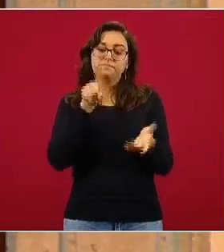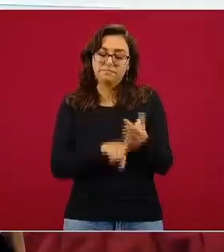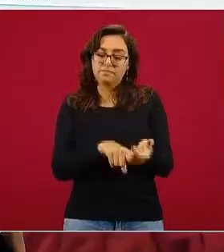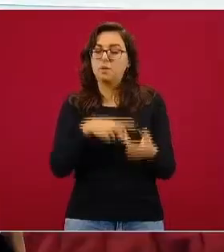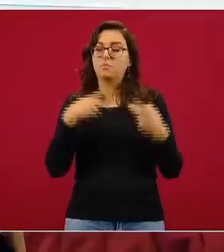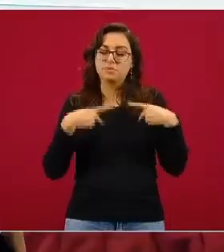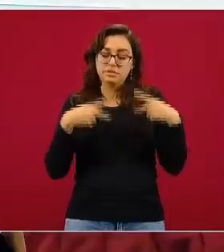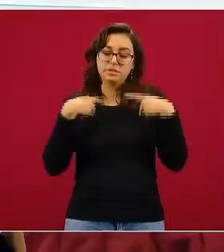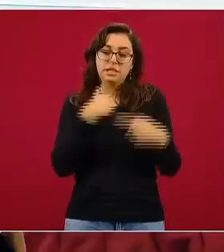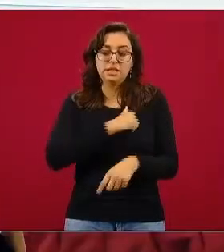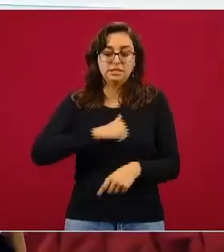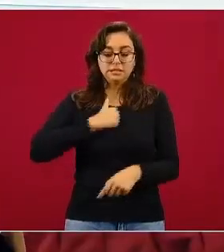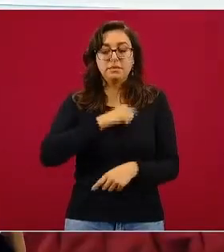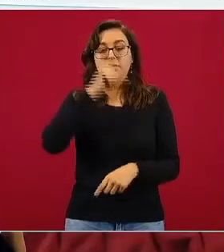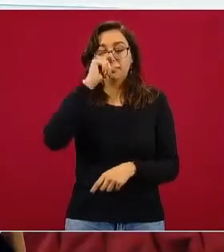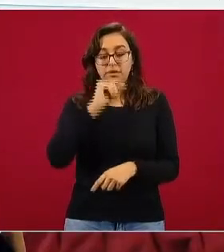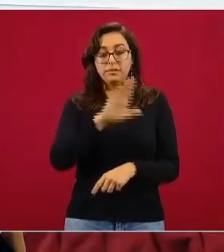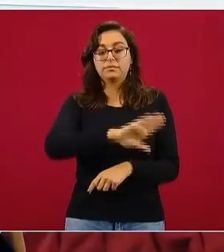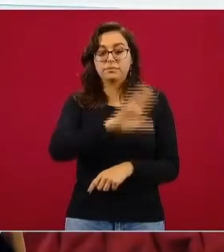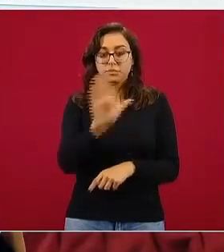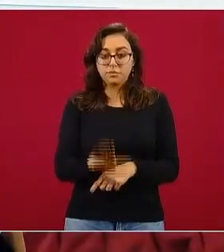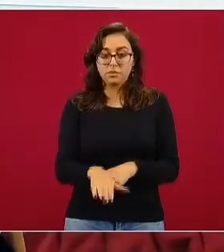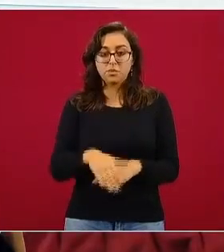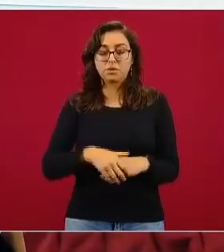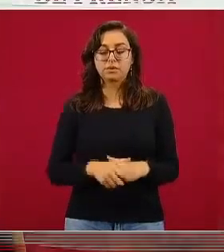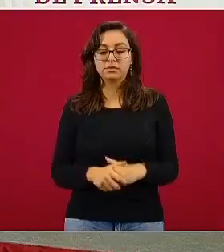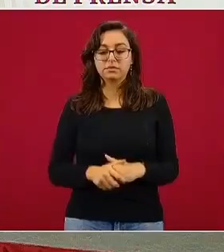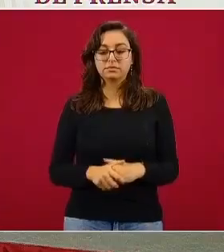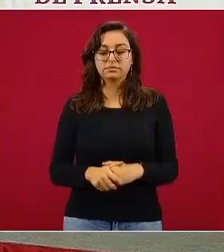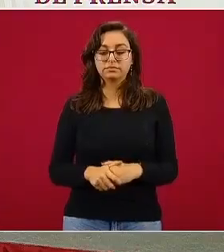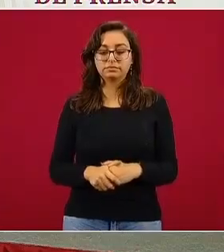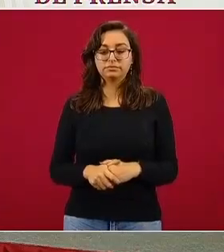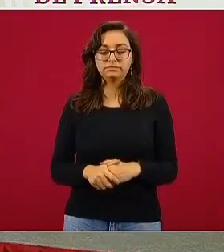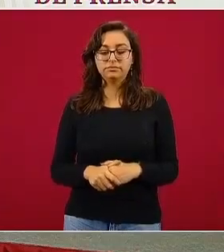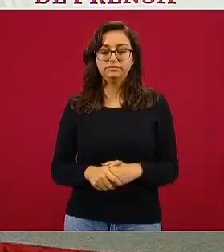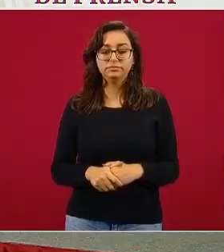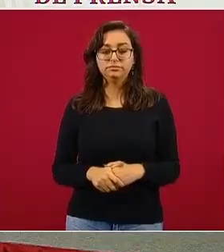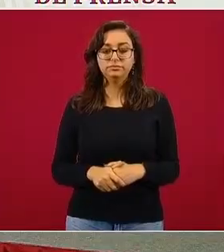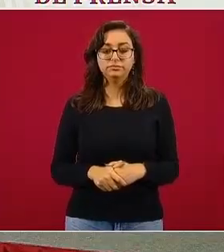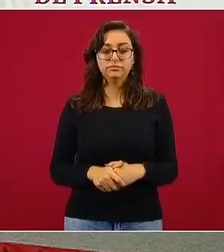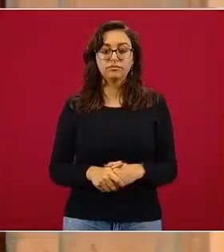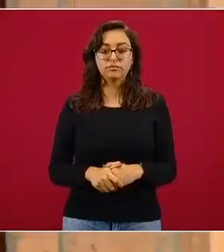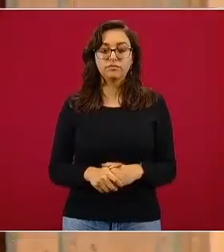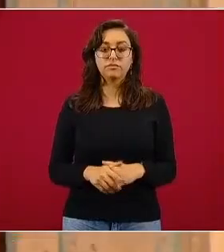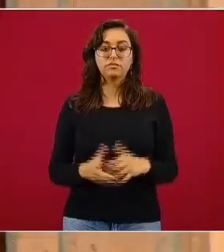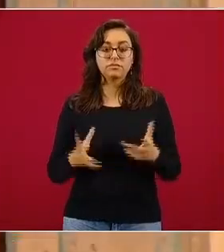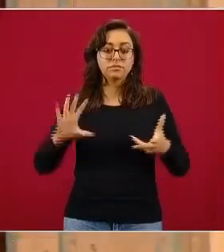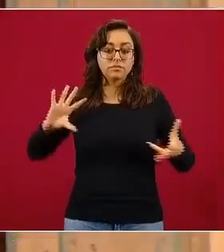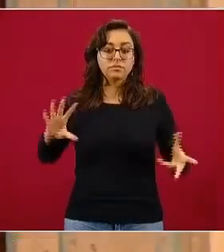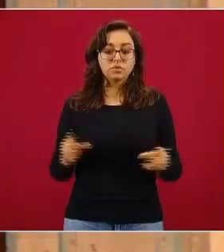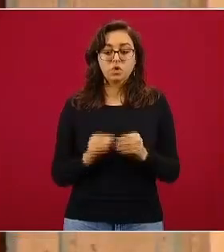defunciones que hasta el momento han ocurrido a consecuencia de las complicaciones de la enfermedad. Para el día de hoy,